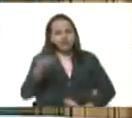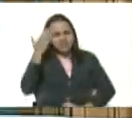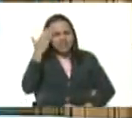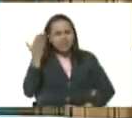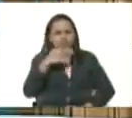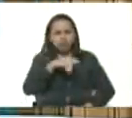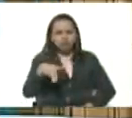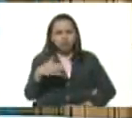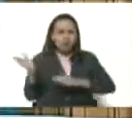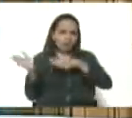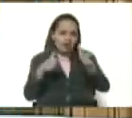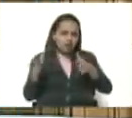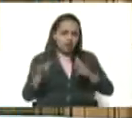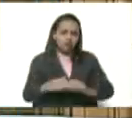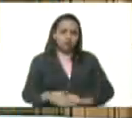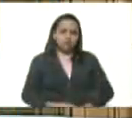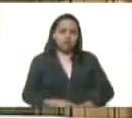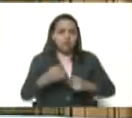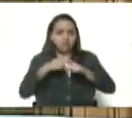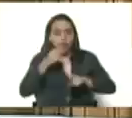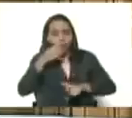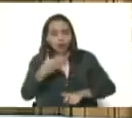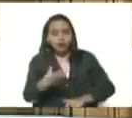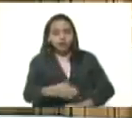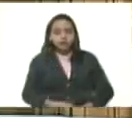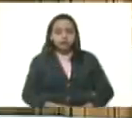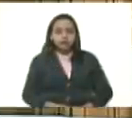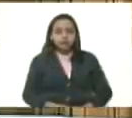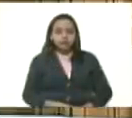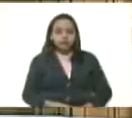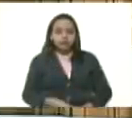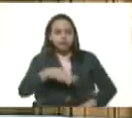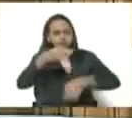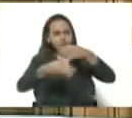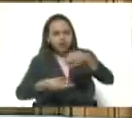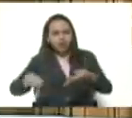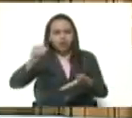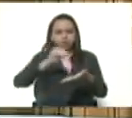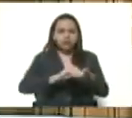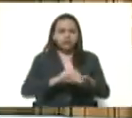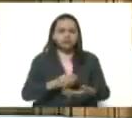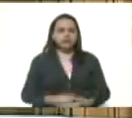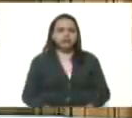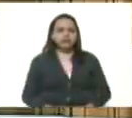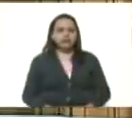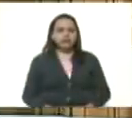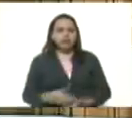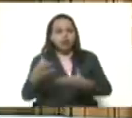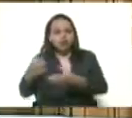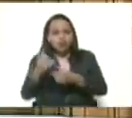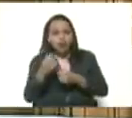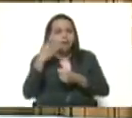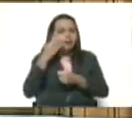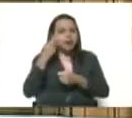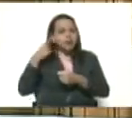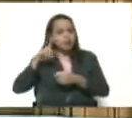marzo. Pero es bueno reiterarlo, ratificarlo, tomar la